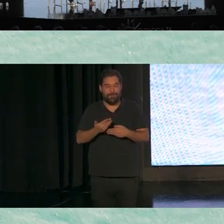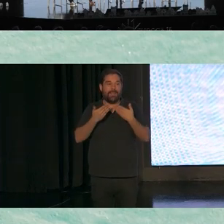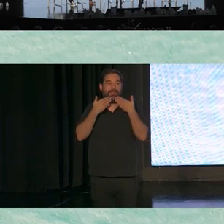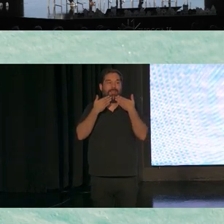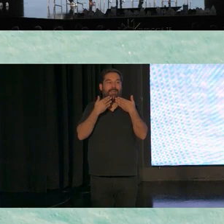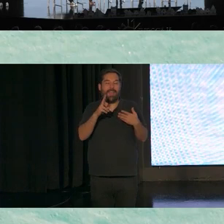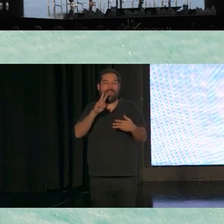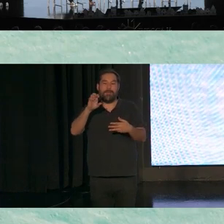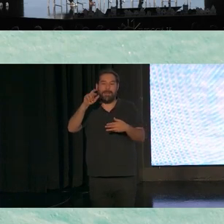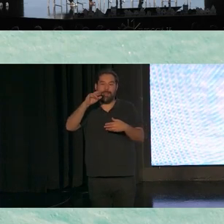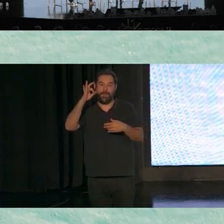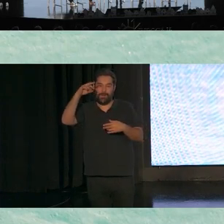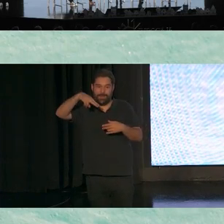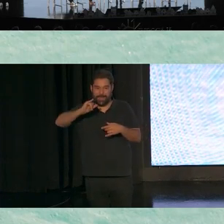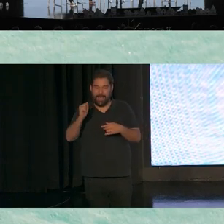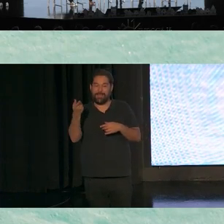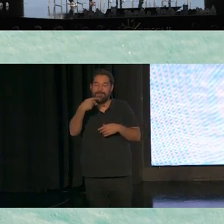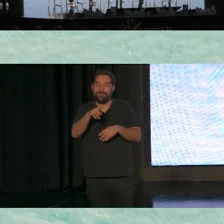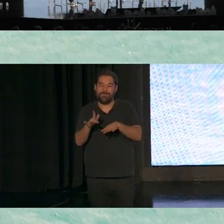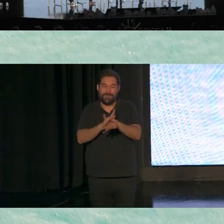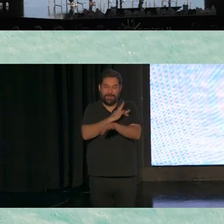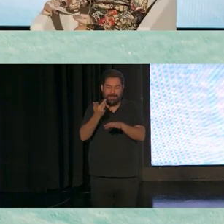Verónica y gracias por emocionarnos